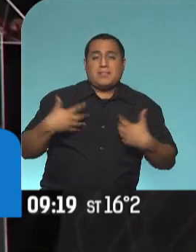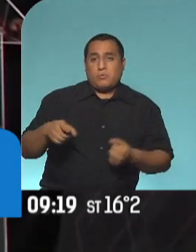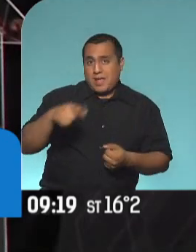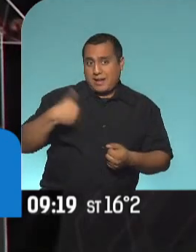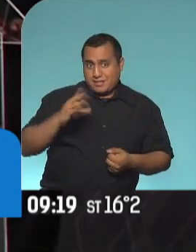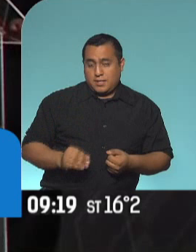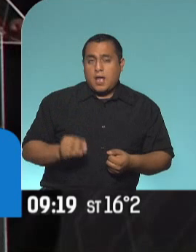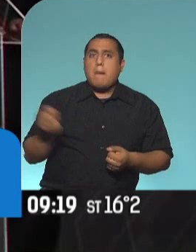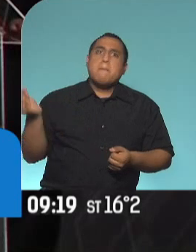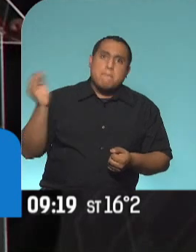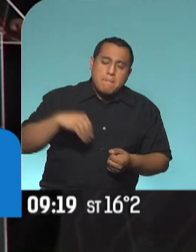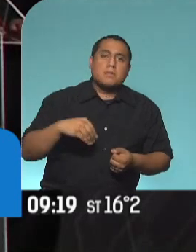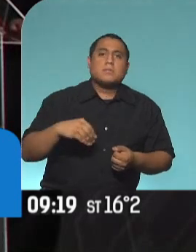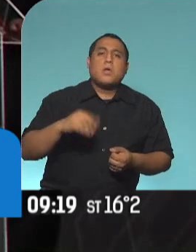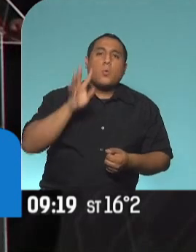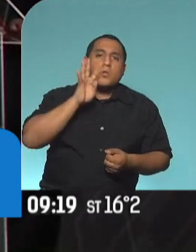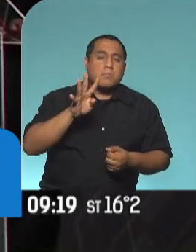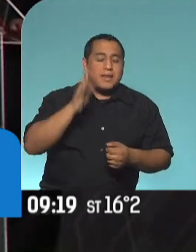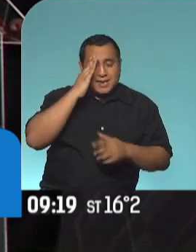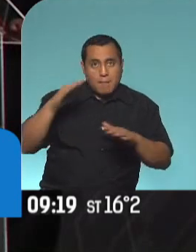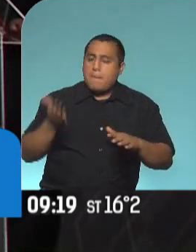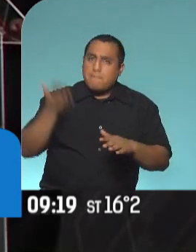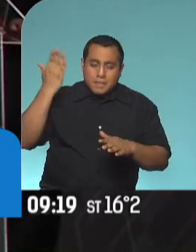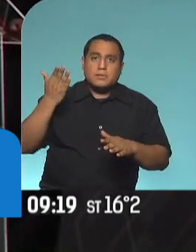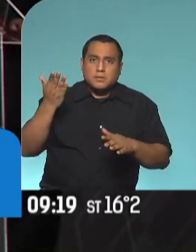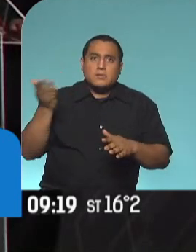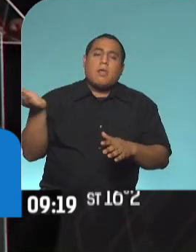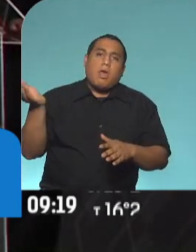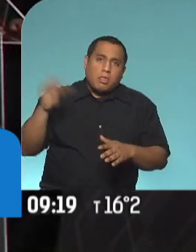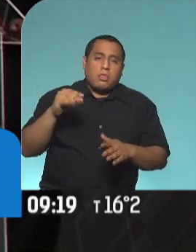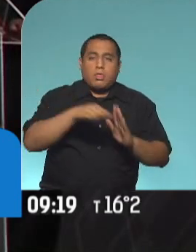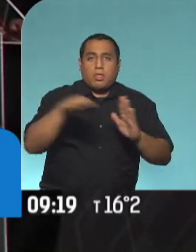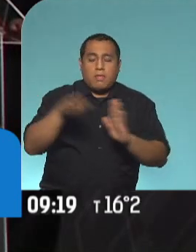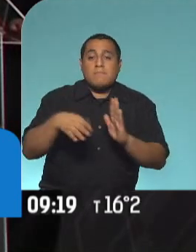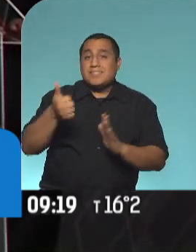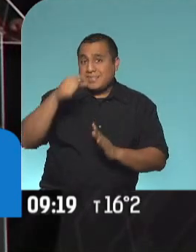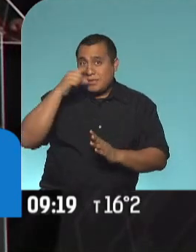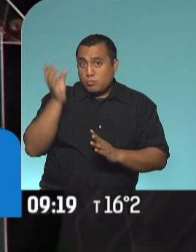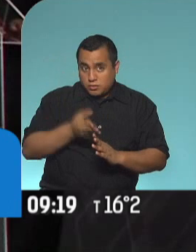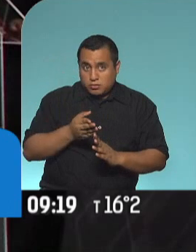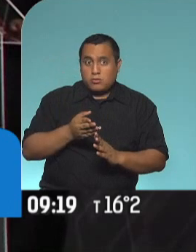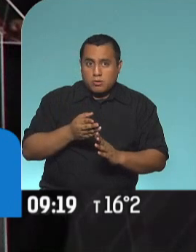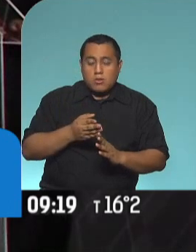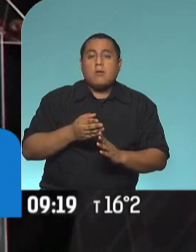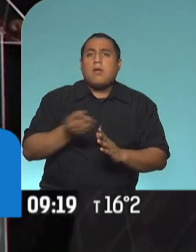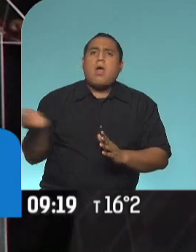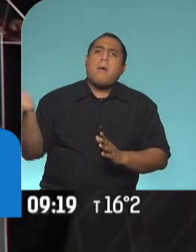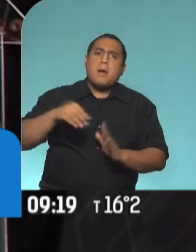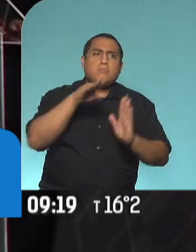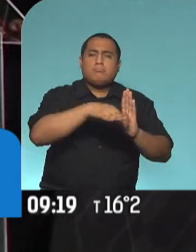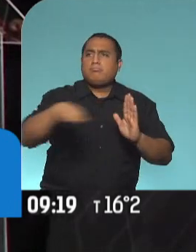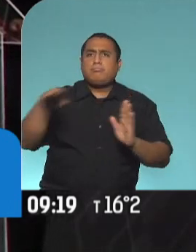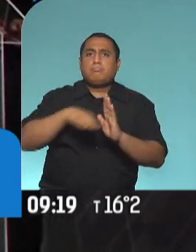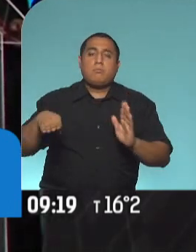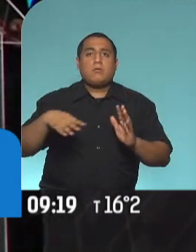incorporado más de 4.000 camas de cuidados intensivos y que el 77% de esas camas han sido incorporadas en el